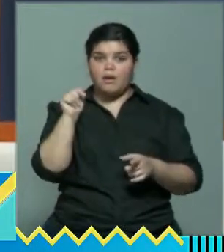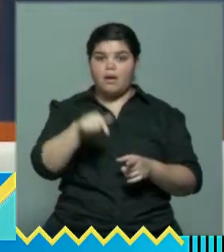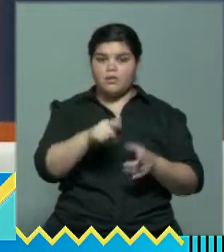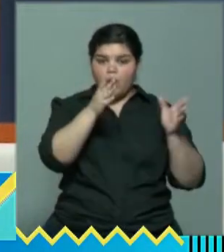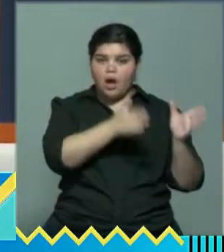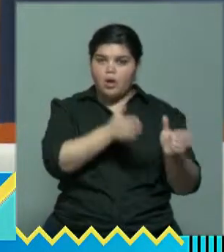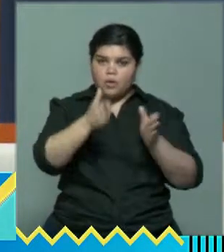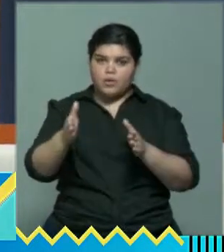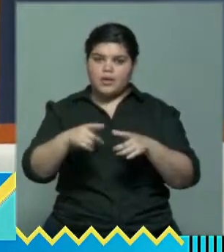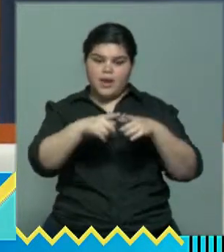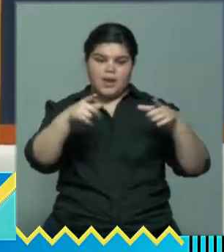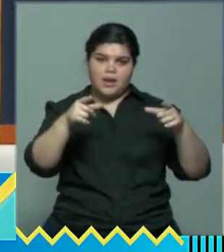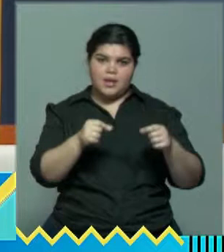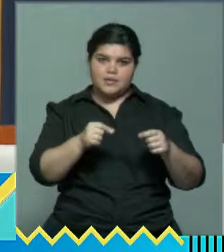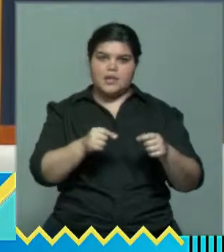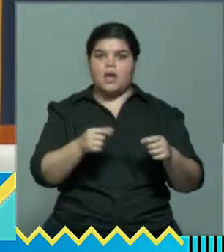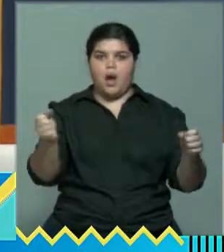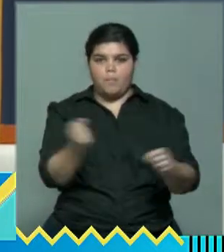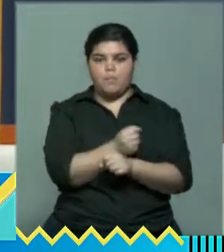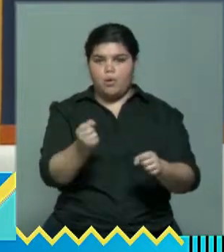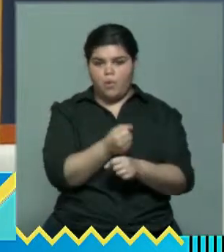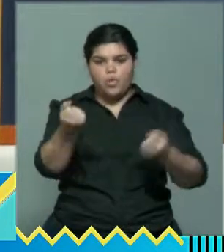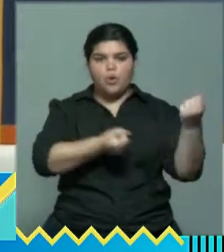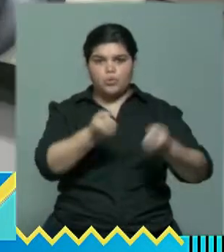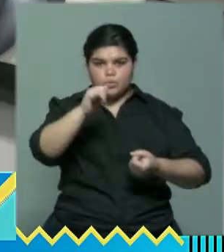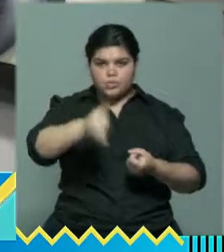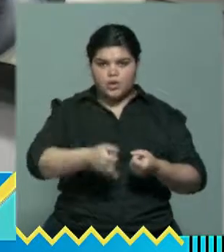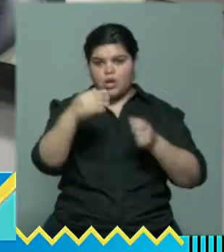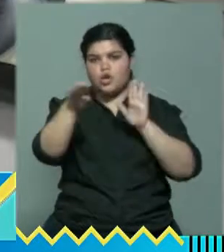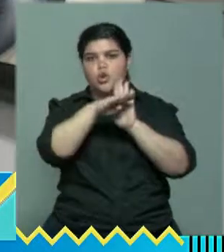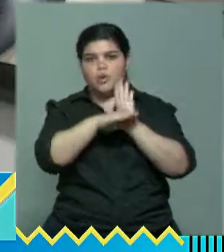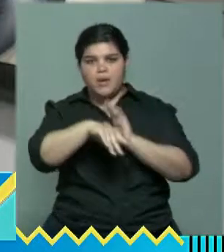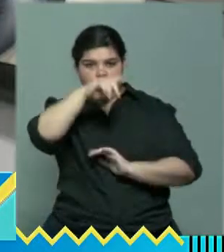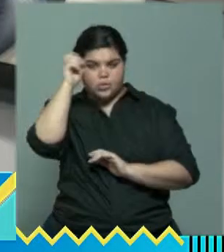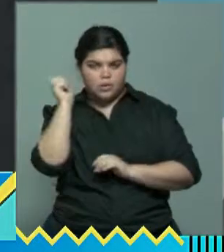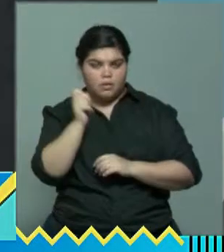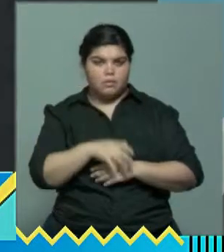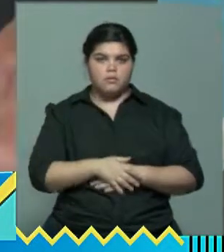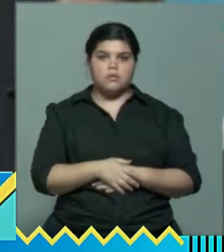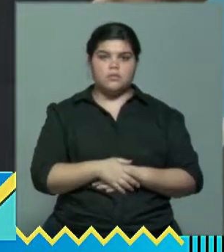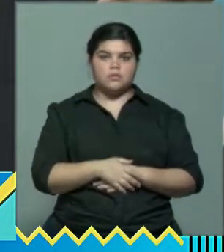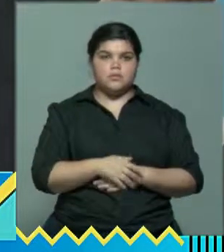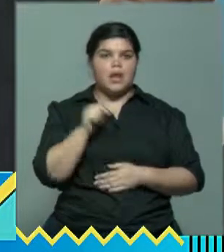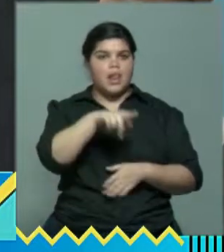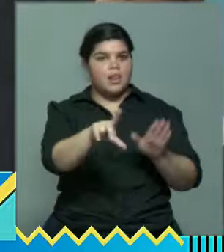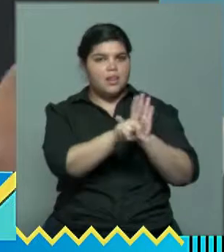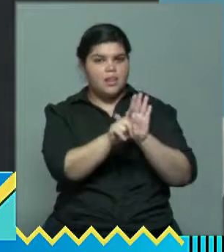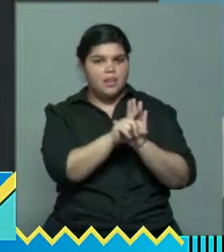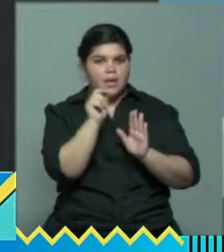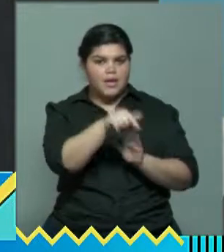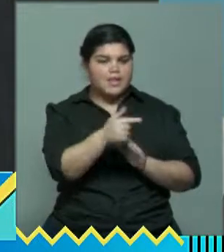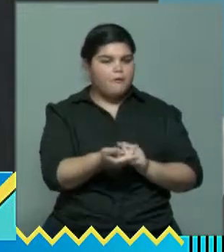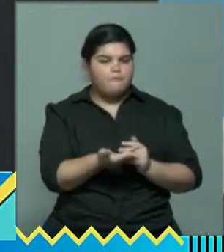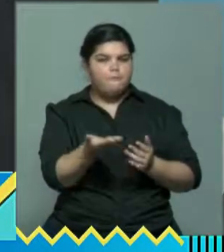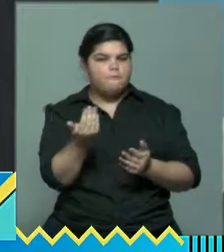fundamentalmente licencia de conducir, normativas nacionales, etc. Ahora, Gustavo, entonces esta ley le faltó una vuelta de